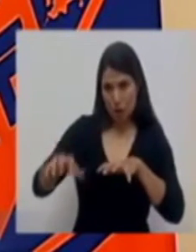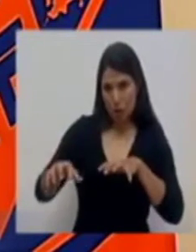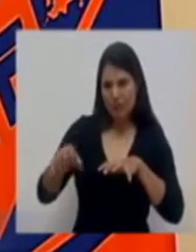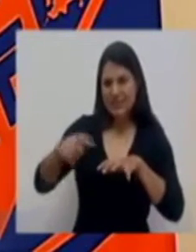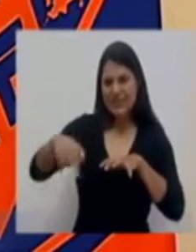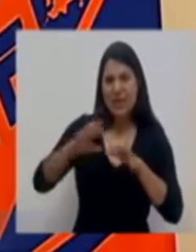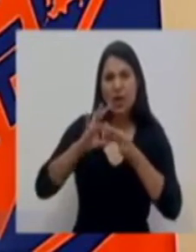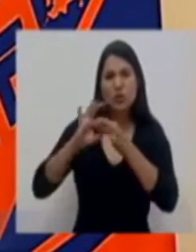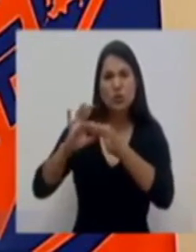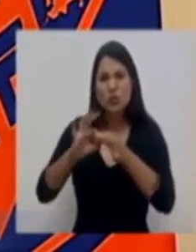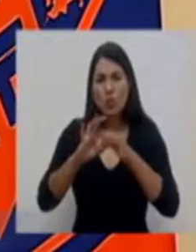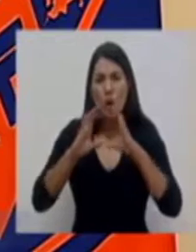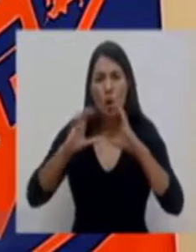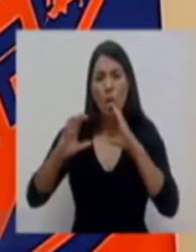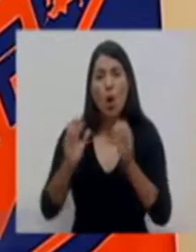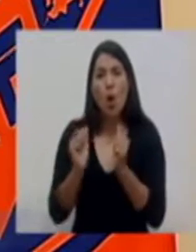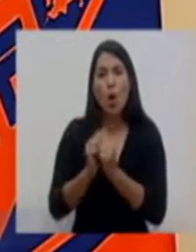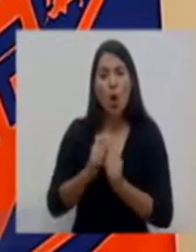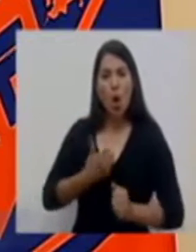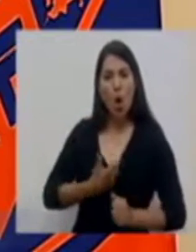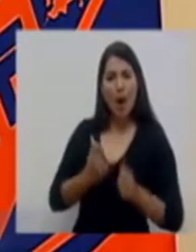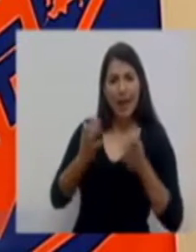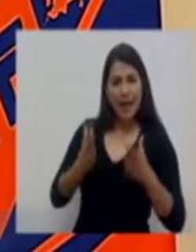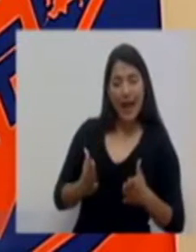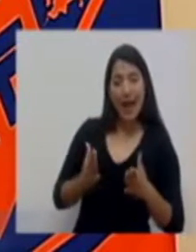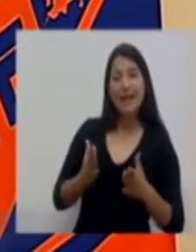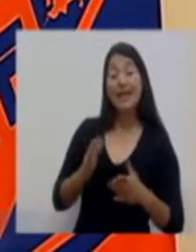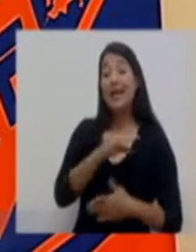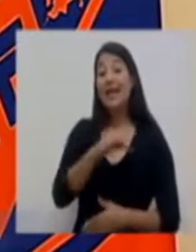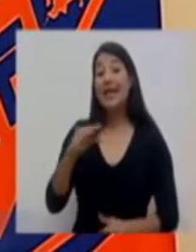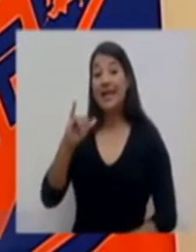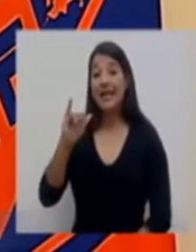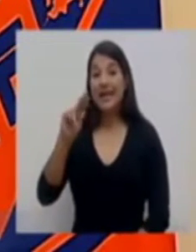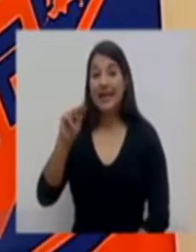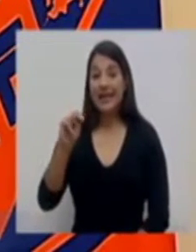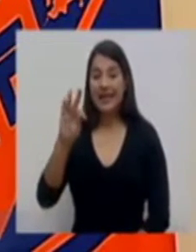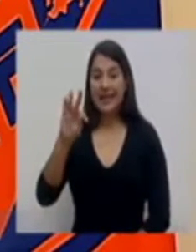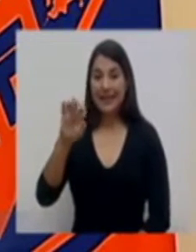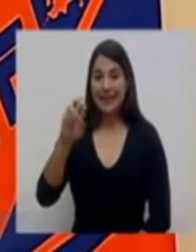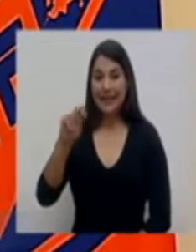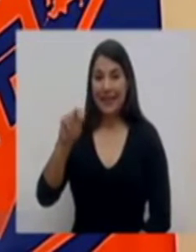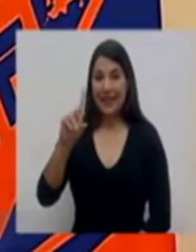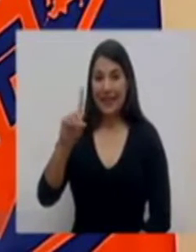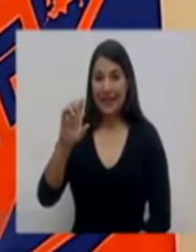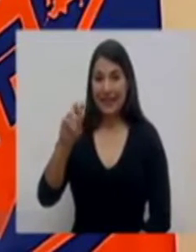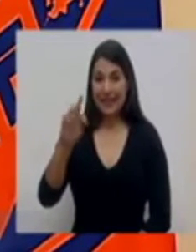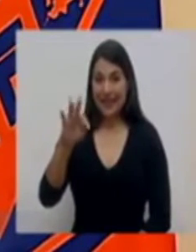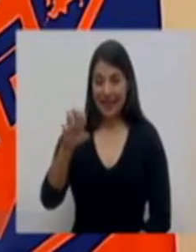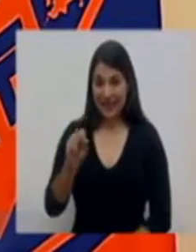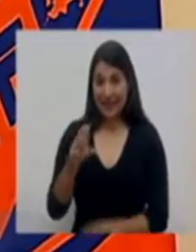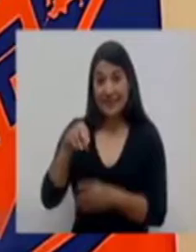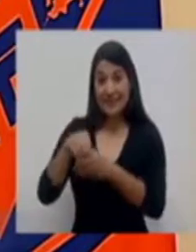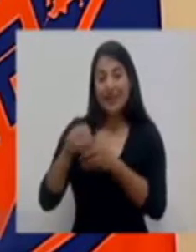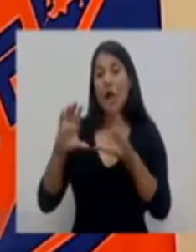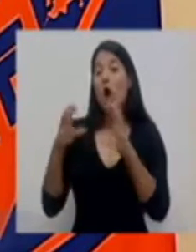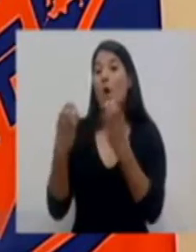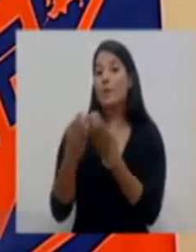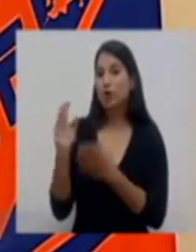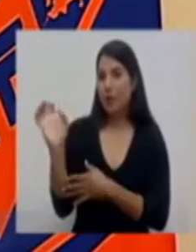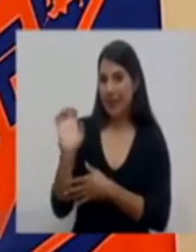las alcaldesas y los intendentes principales que son los coordinadores de los comités municipales de emergencia se han designado